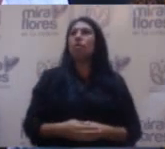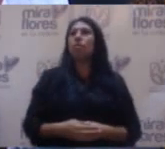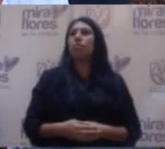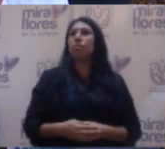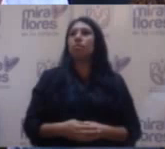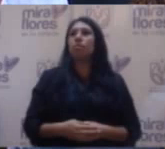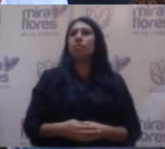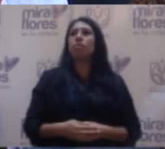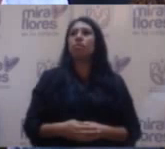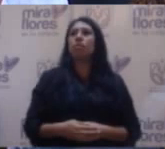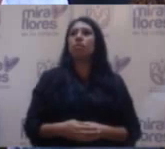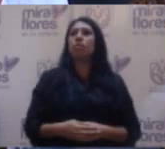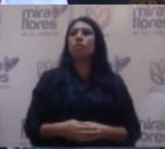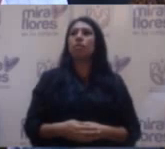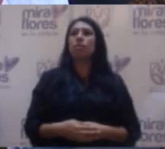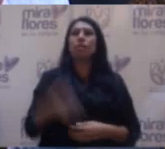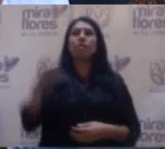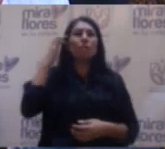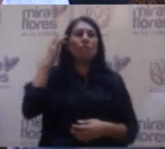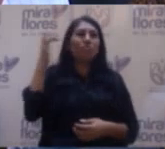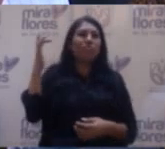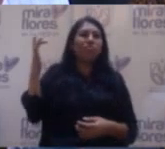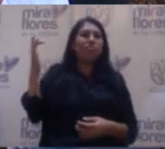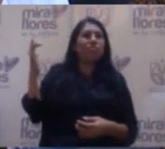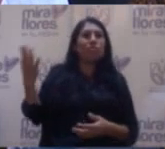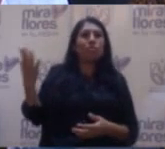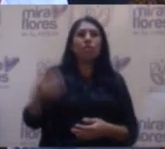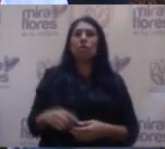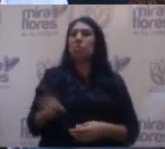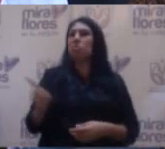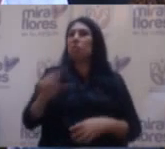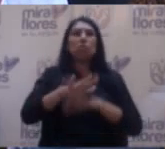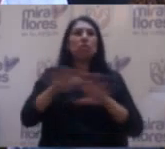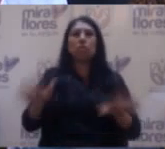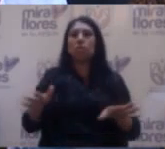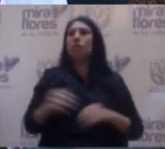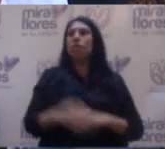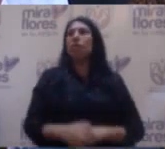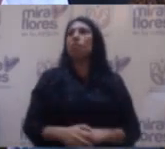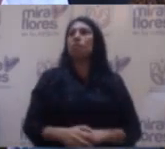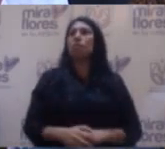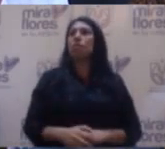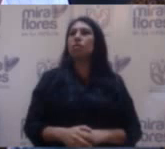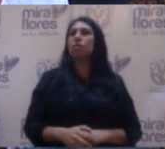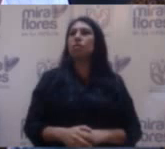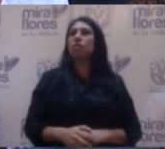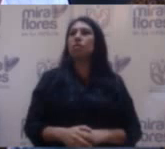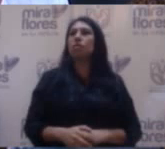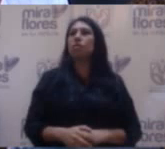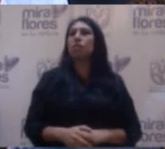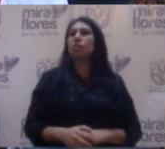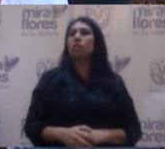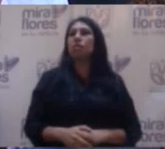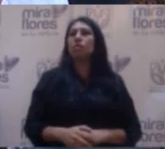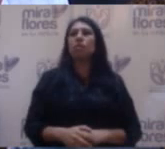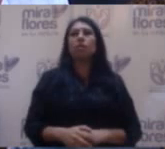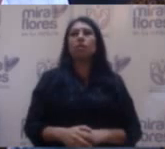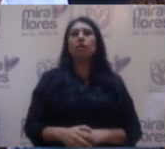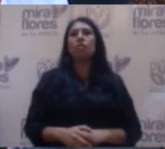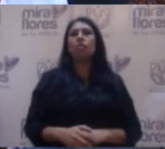este tipo de ruidos molestos no se van a eliminar mediante